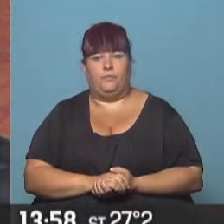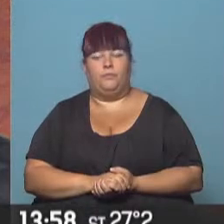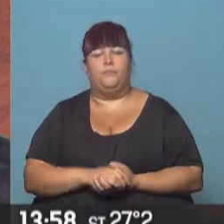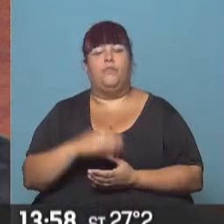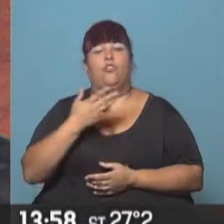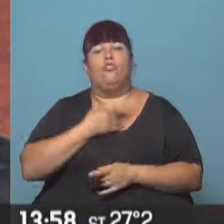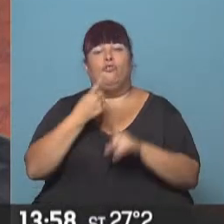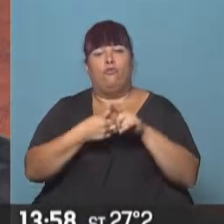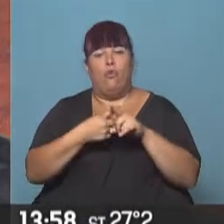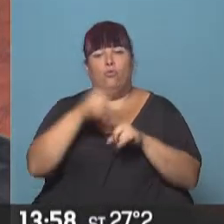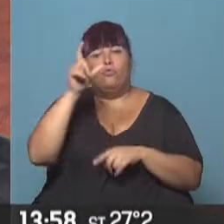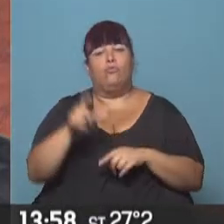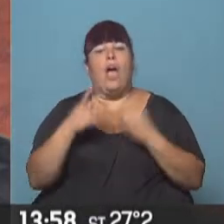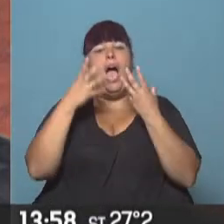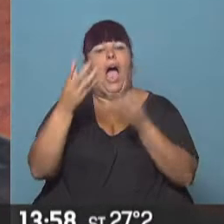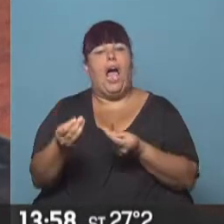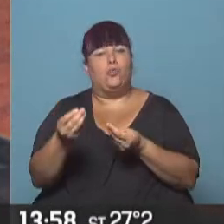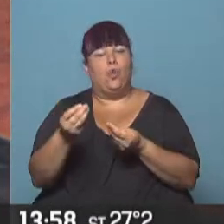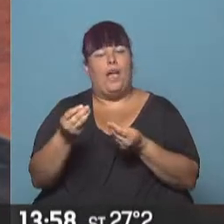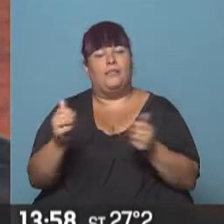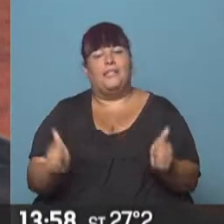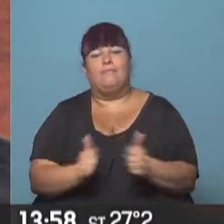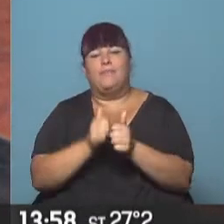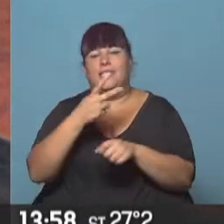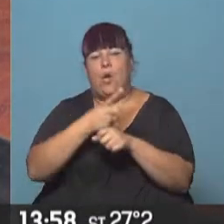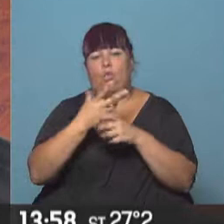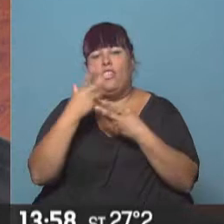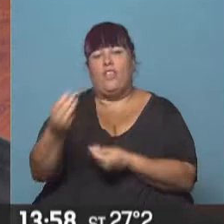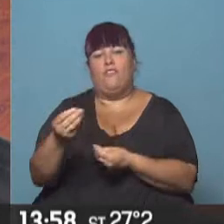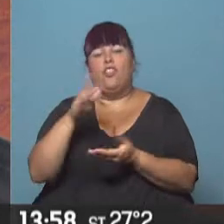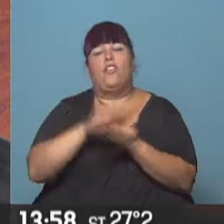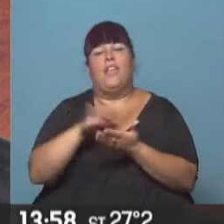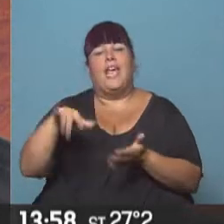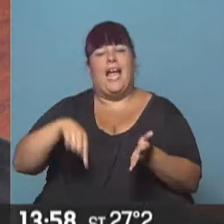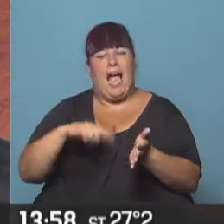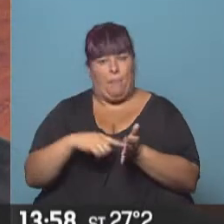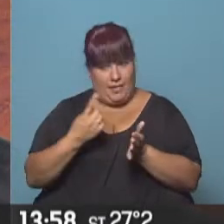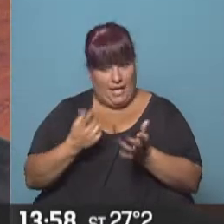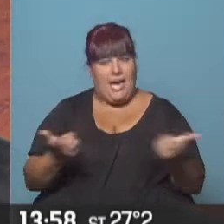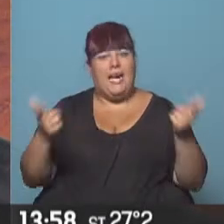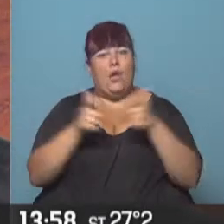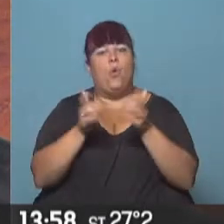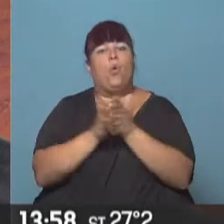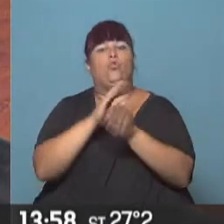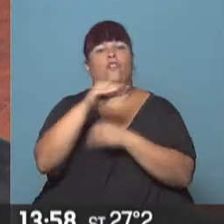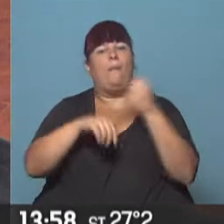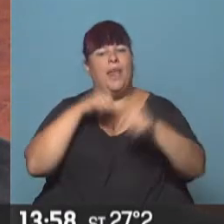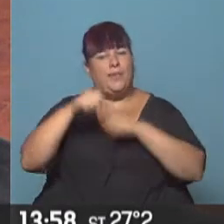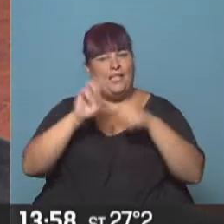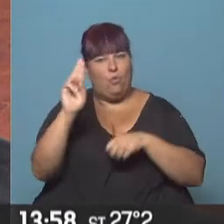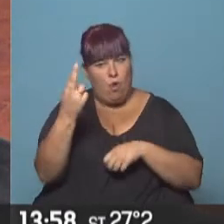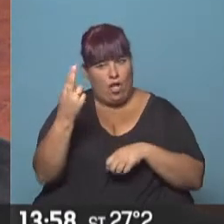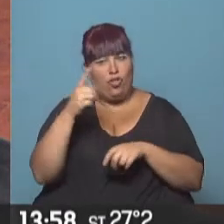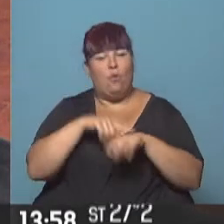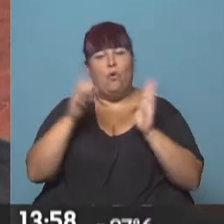Gabriel Fuchs es el ayudante, el adjunto, en realidad, defensor adjunto de la ciudad de Buenos Aires. Se reunió con familiares de ciclistas